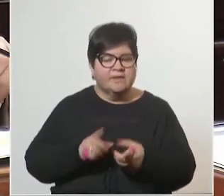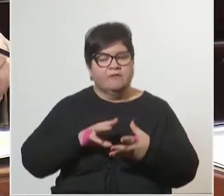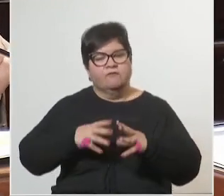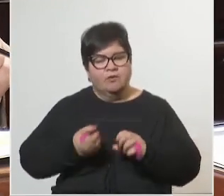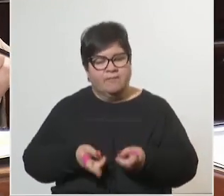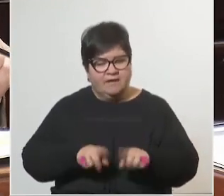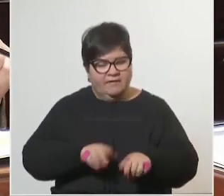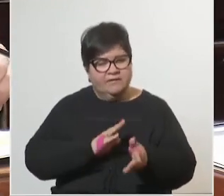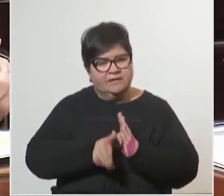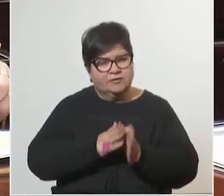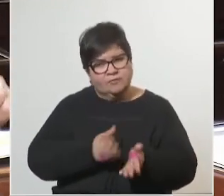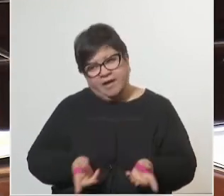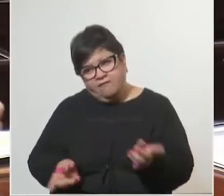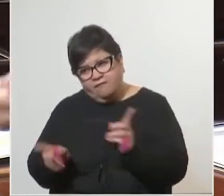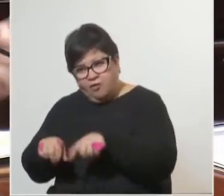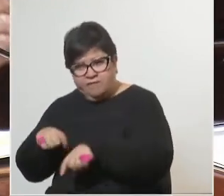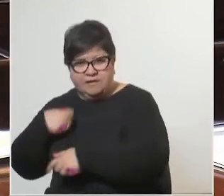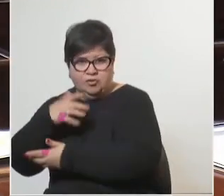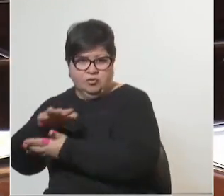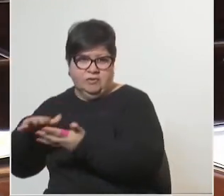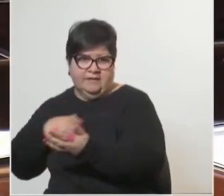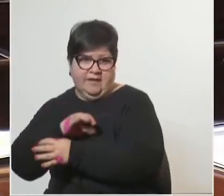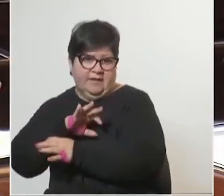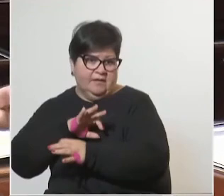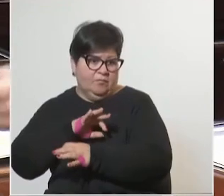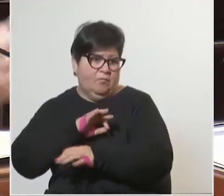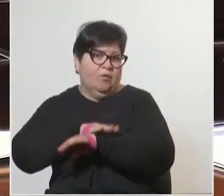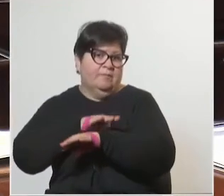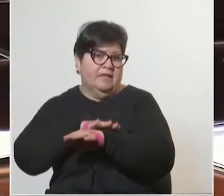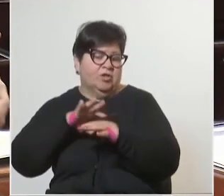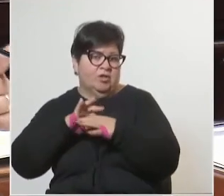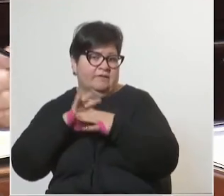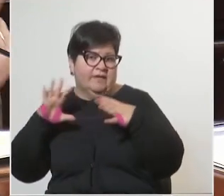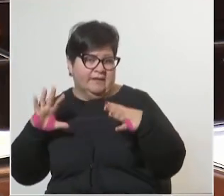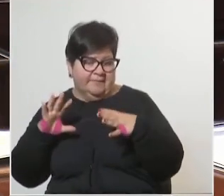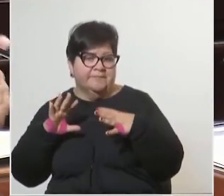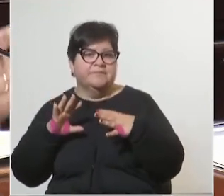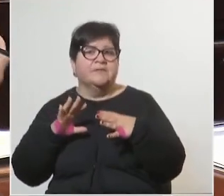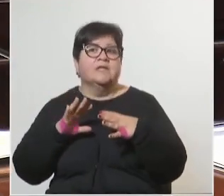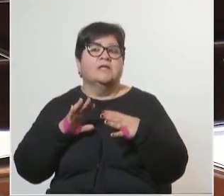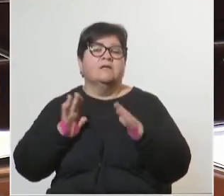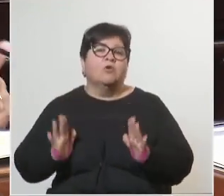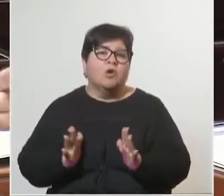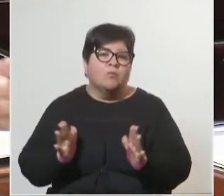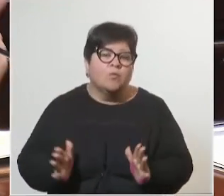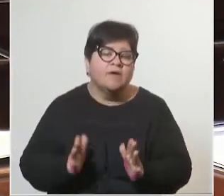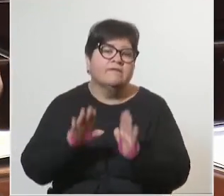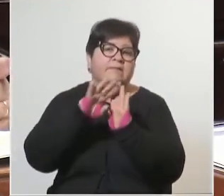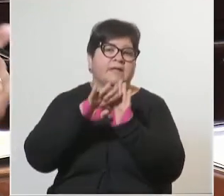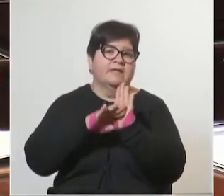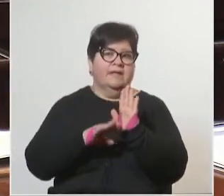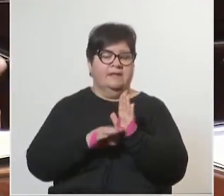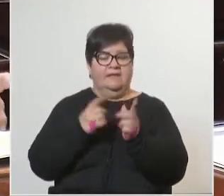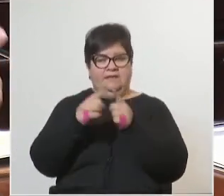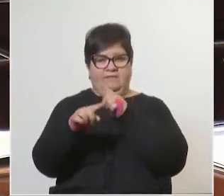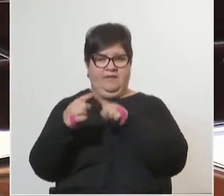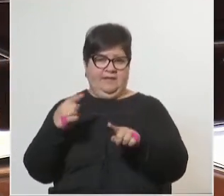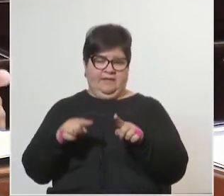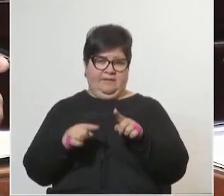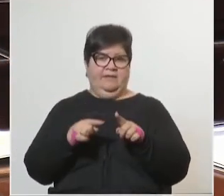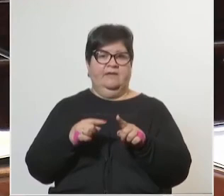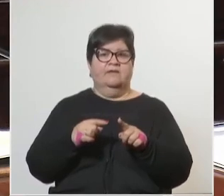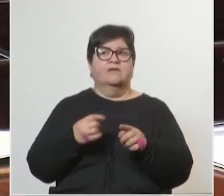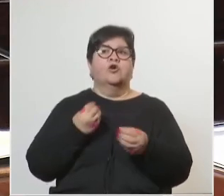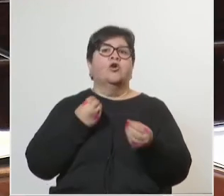su reinserción en la sociedad y, según corresponda, promoverán medidas alternativas respecto a la privación